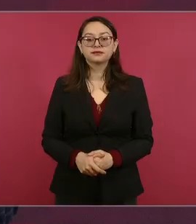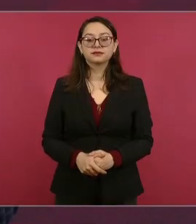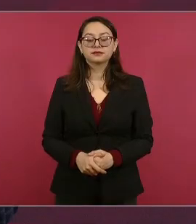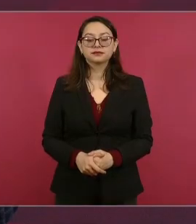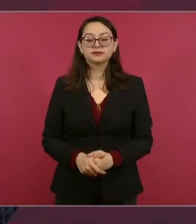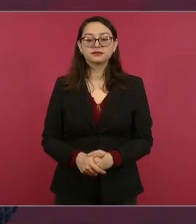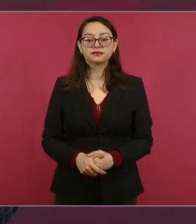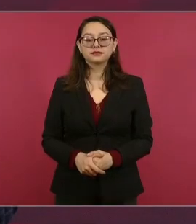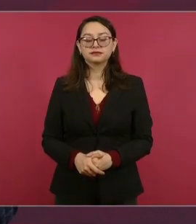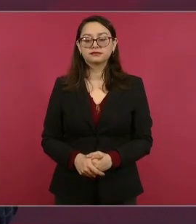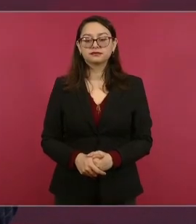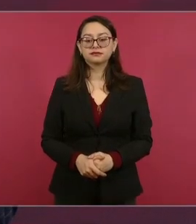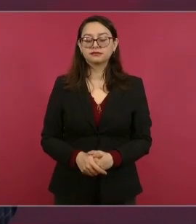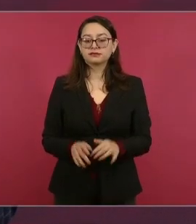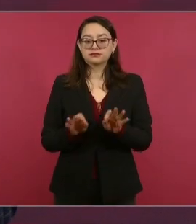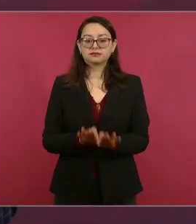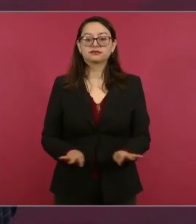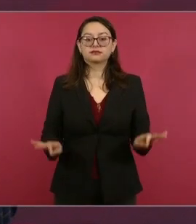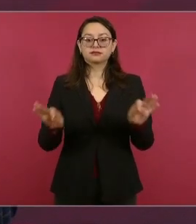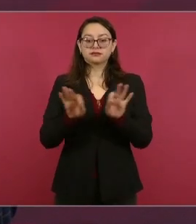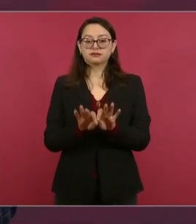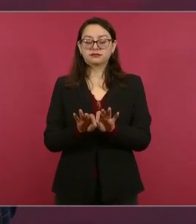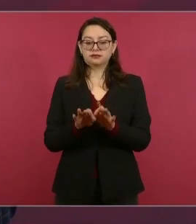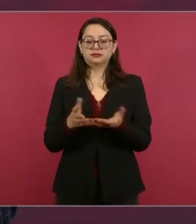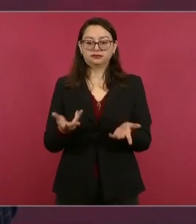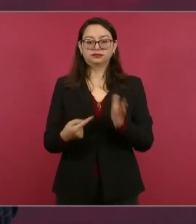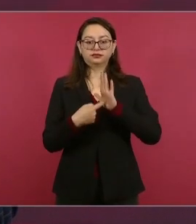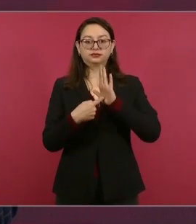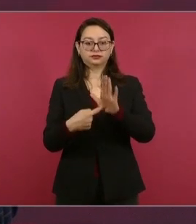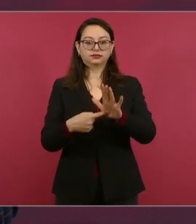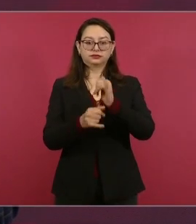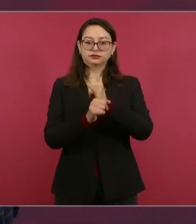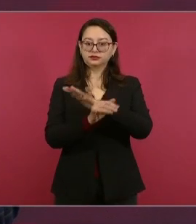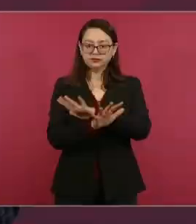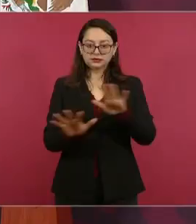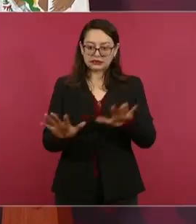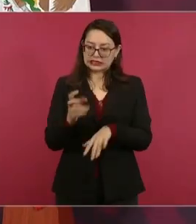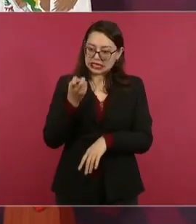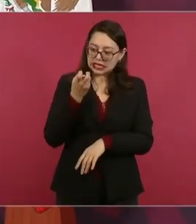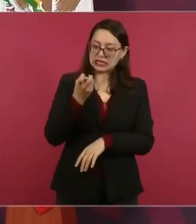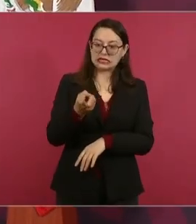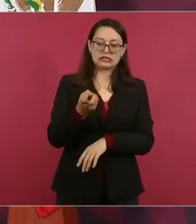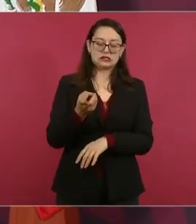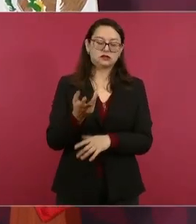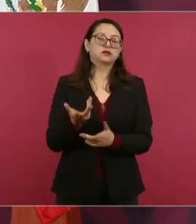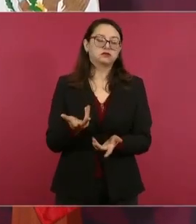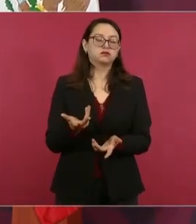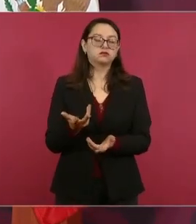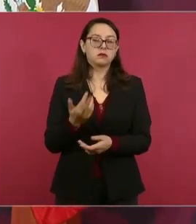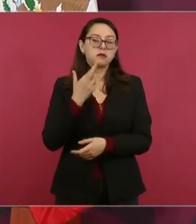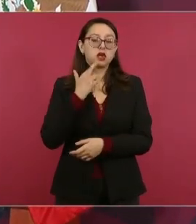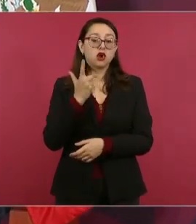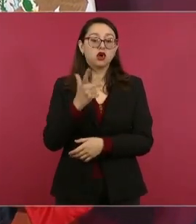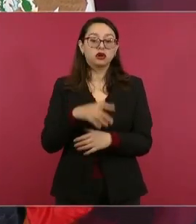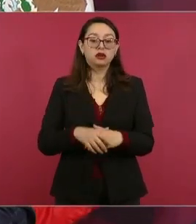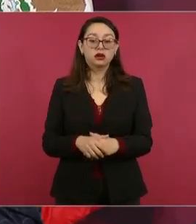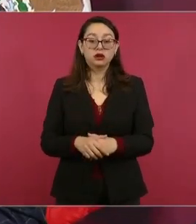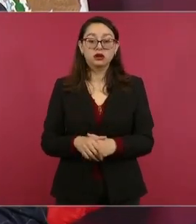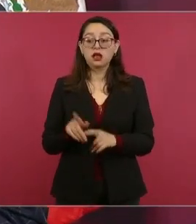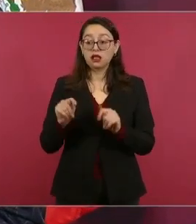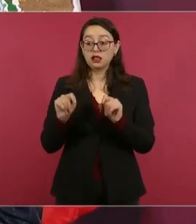el conocer qué estaba pasando. La gobernadora de Tlaxcala